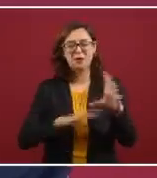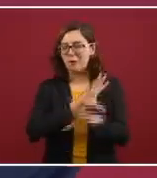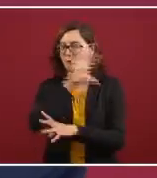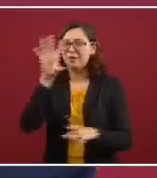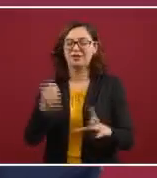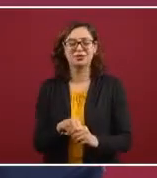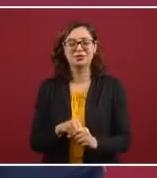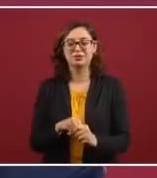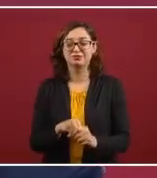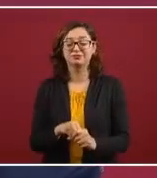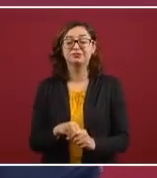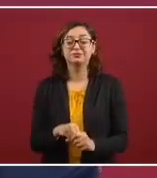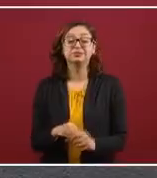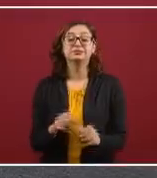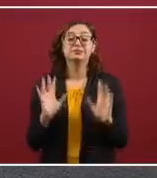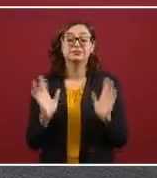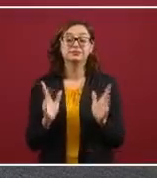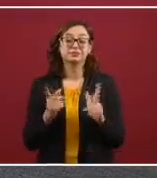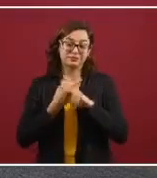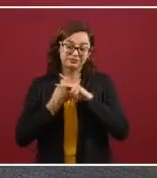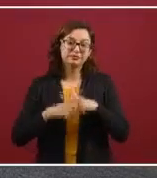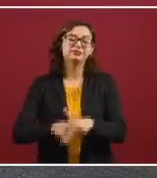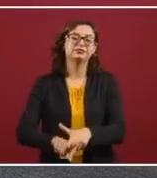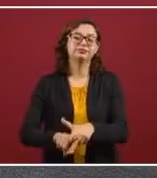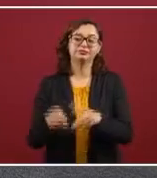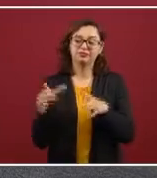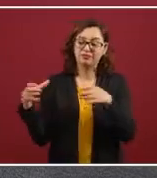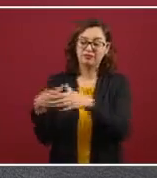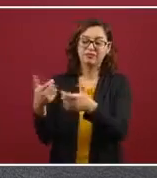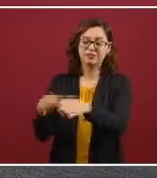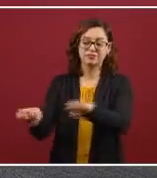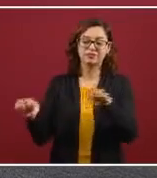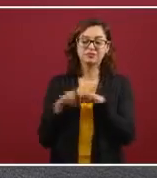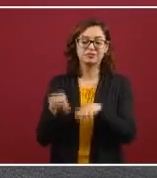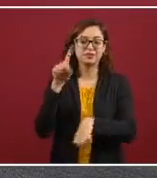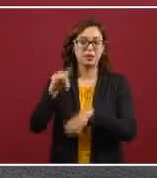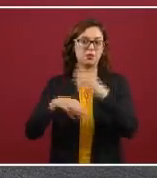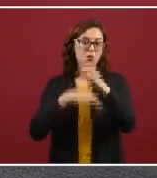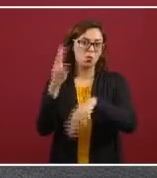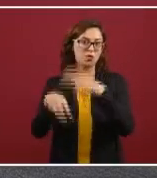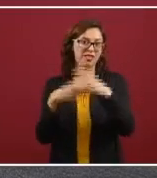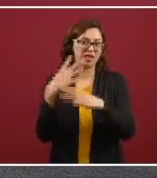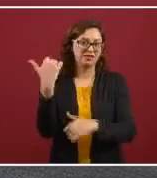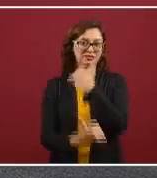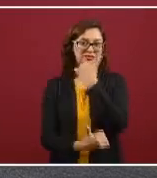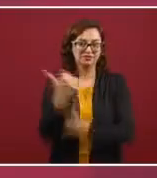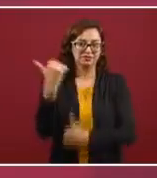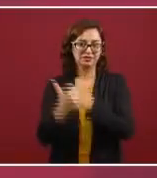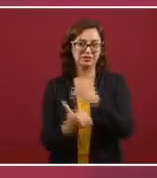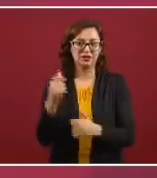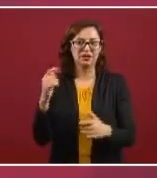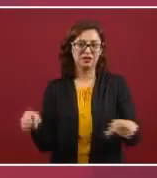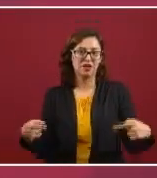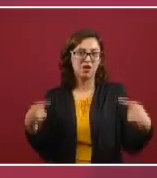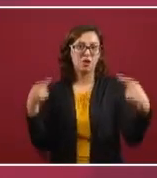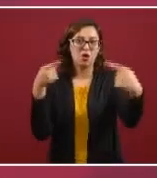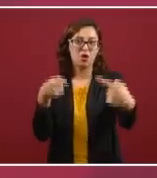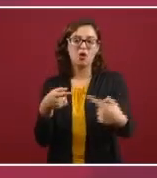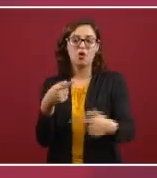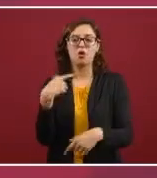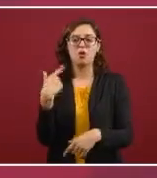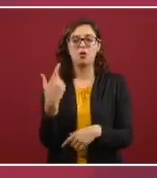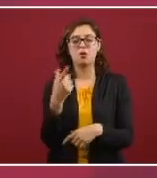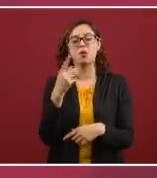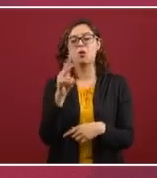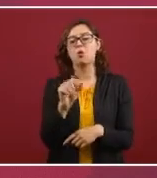Y así entró ya a la Serie Mundial Astros, que va con Washington.